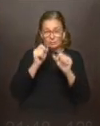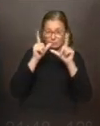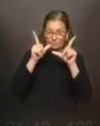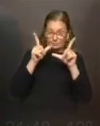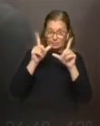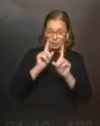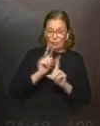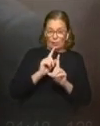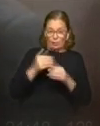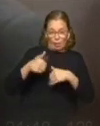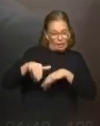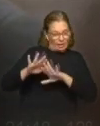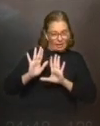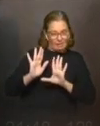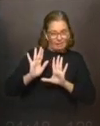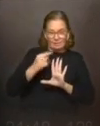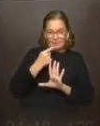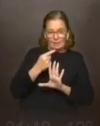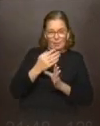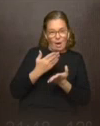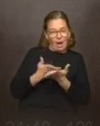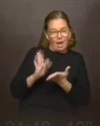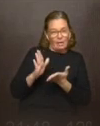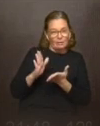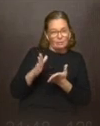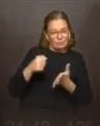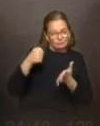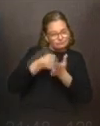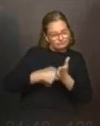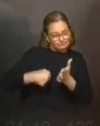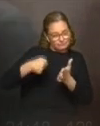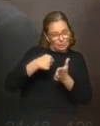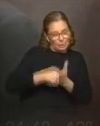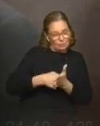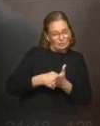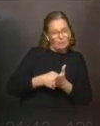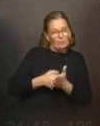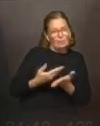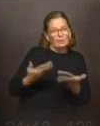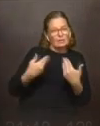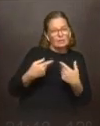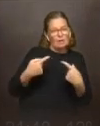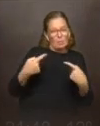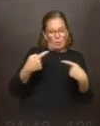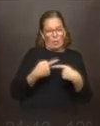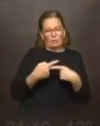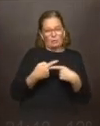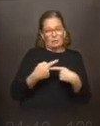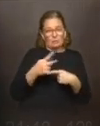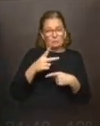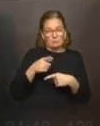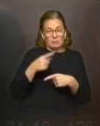nos deja, digamos, de lado de todo lo que es esta lucha. Al contrario, vos recibís una amenaza, de repente te